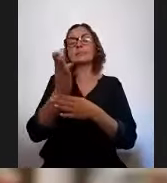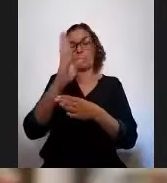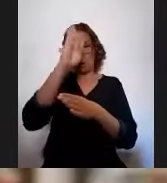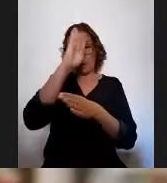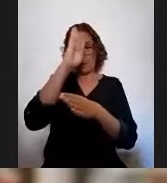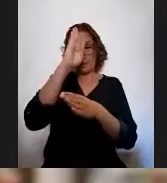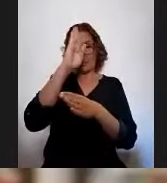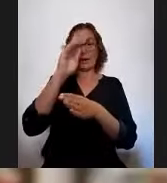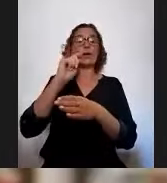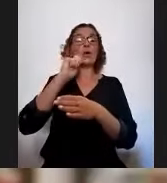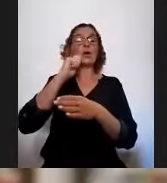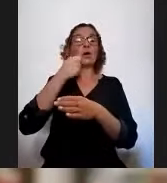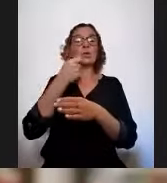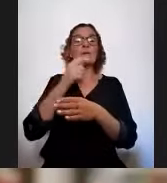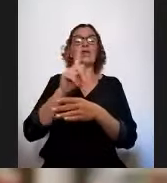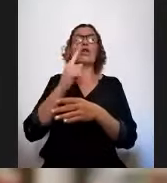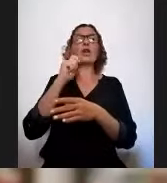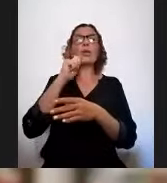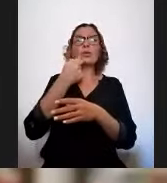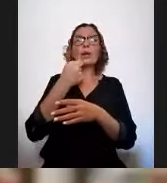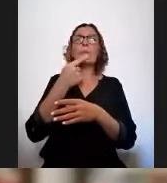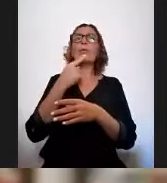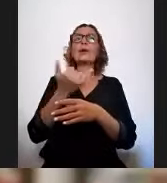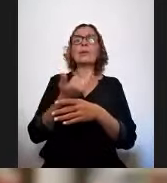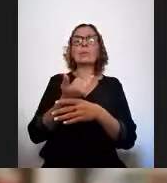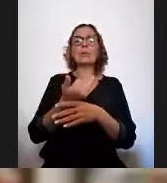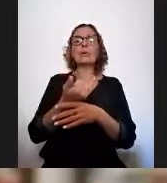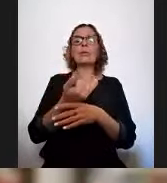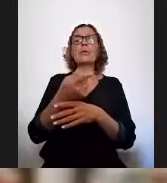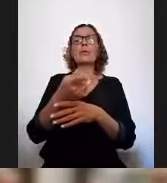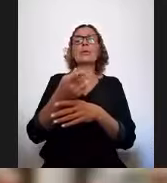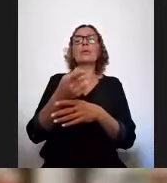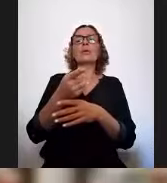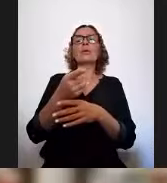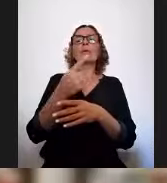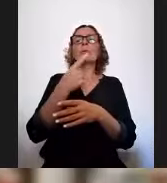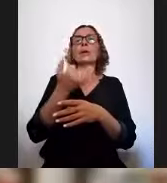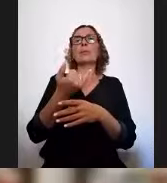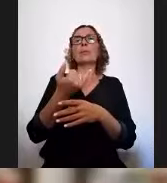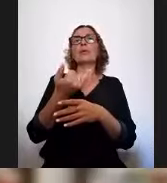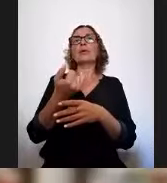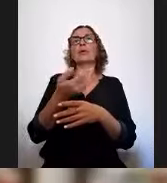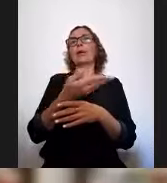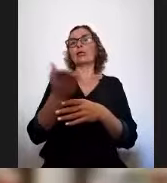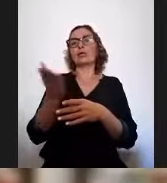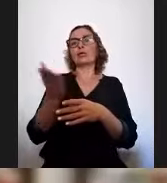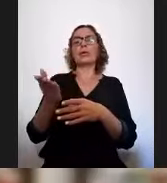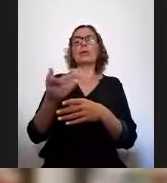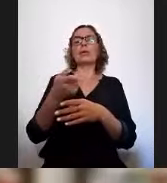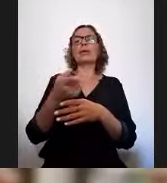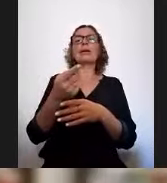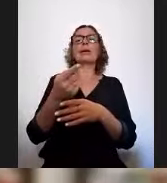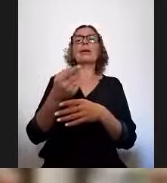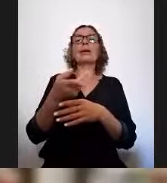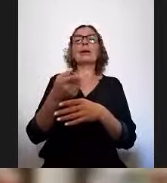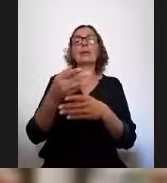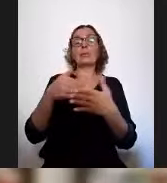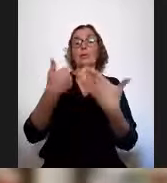les gusta y que no les gusta a los clientes sobre o a los potenciales usuarios sobre este producto que les